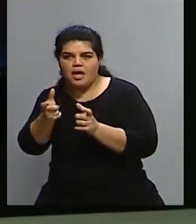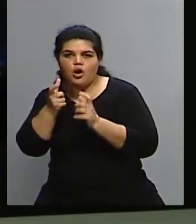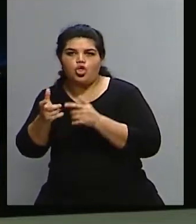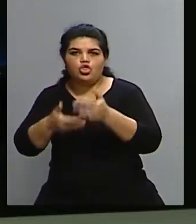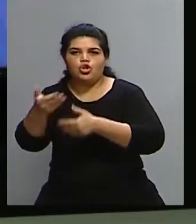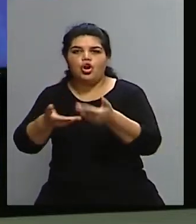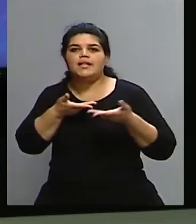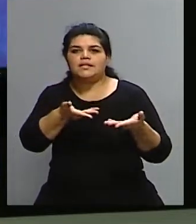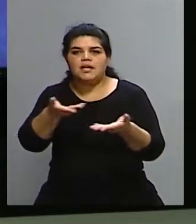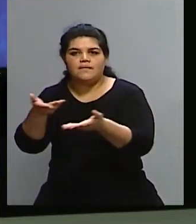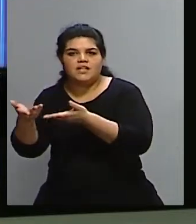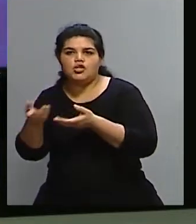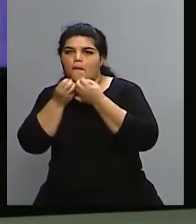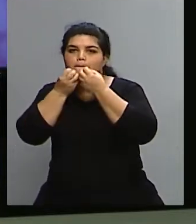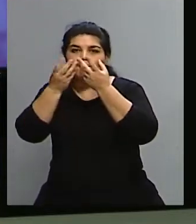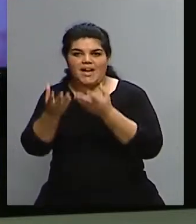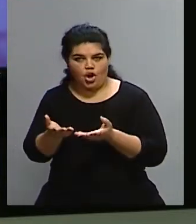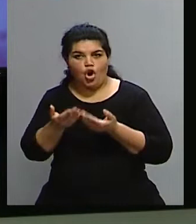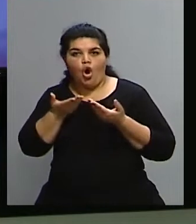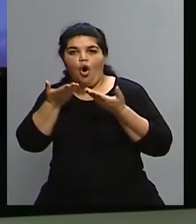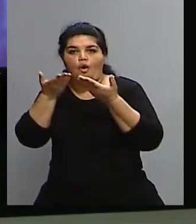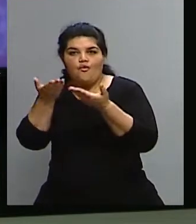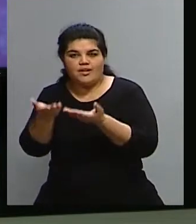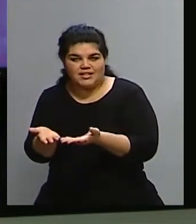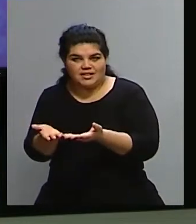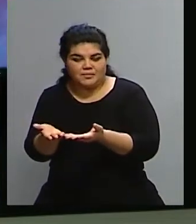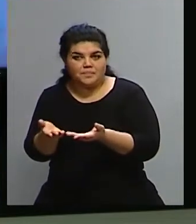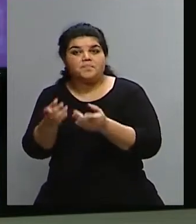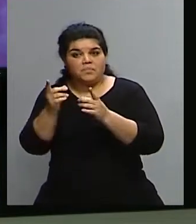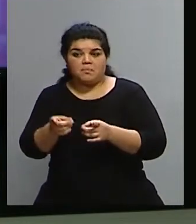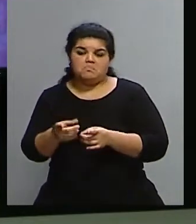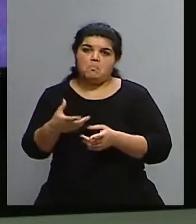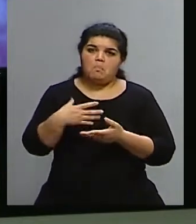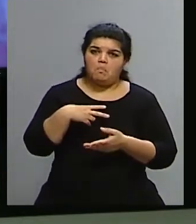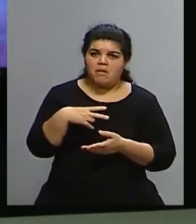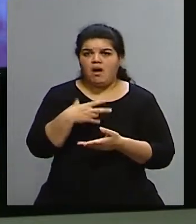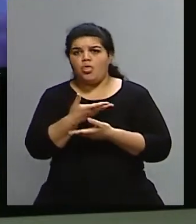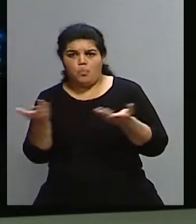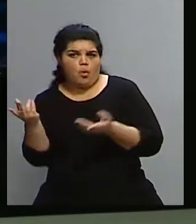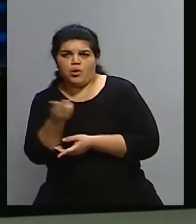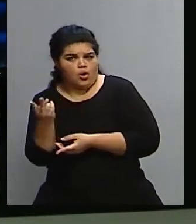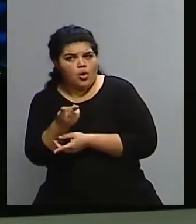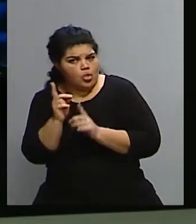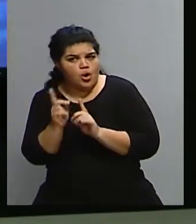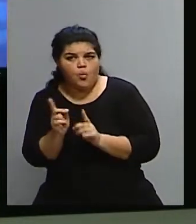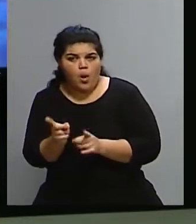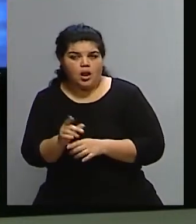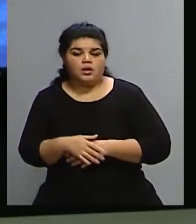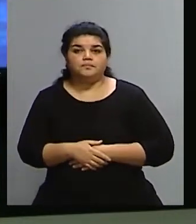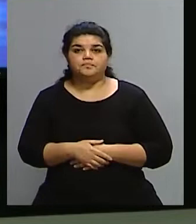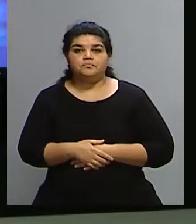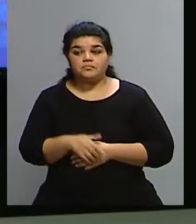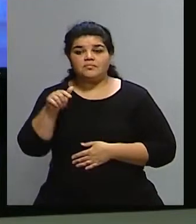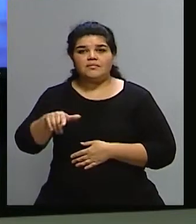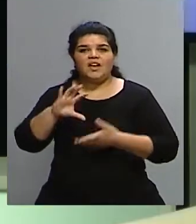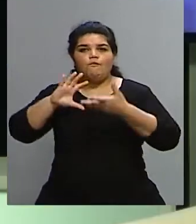el fin último de cualquier entidad pública o privada que preste un servicio público. Entonces, este sistema de